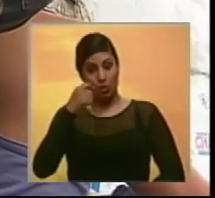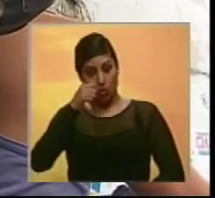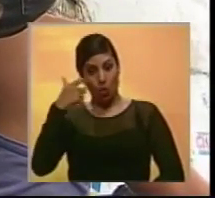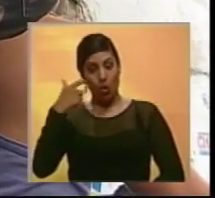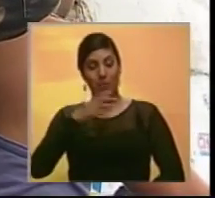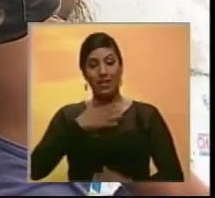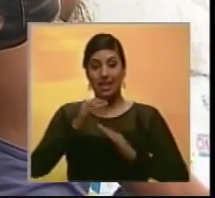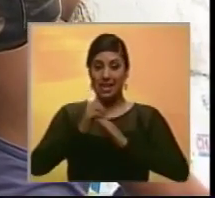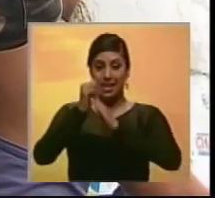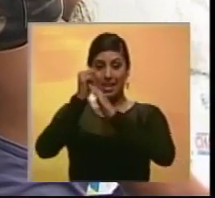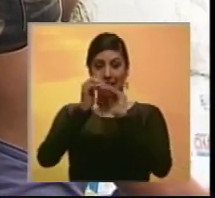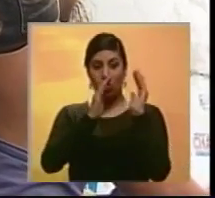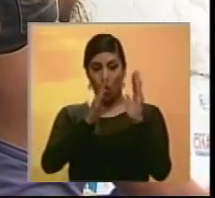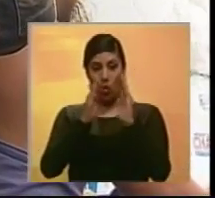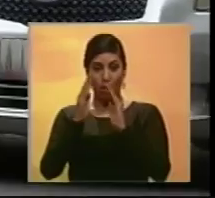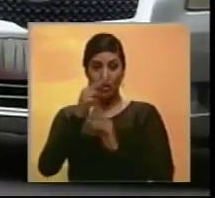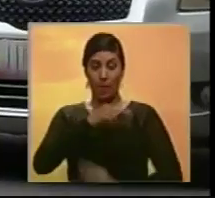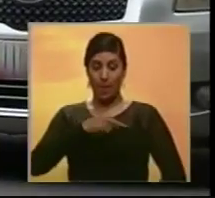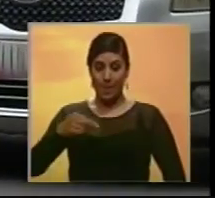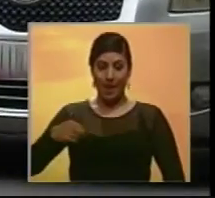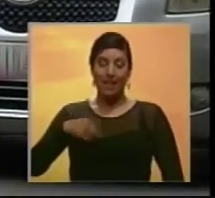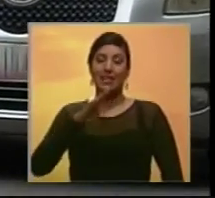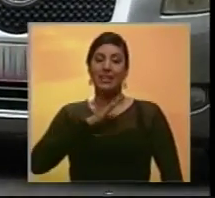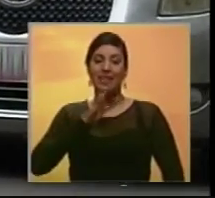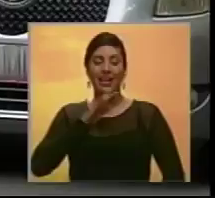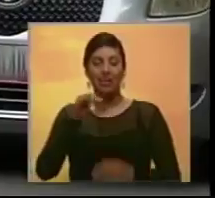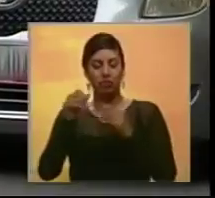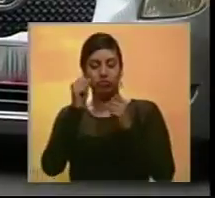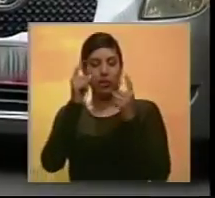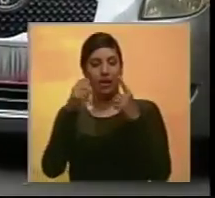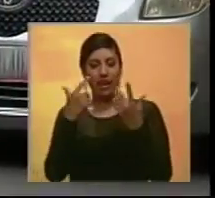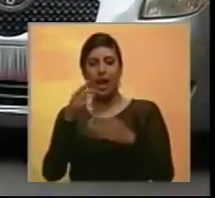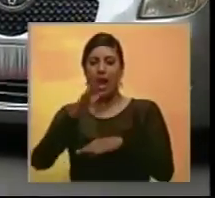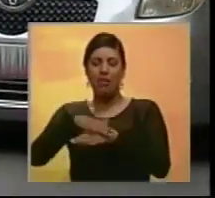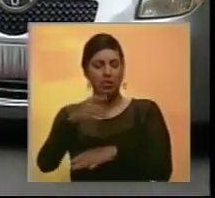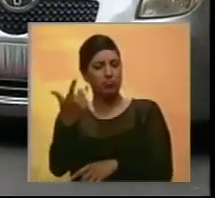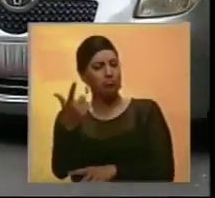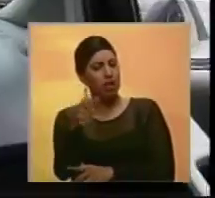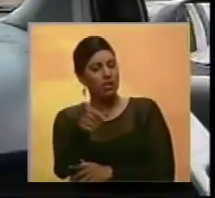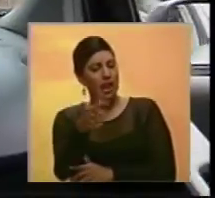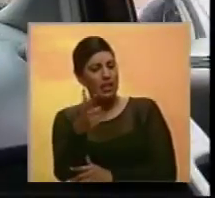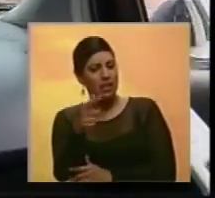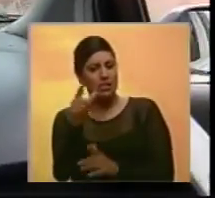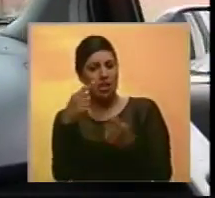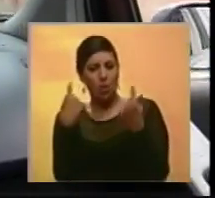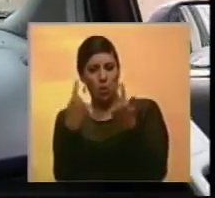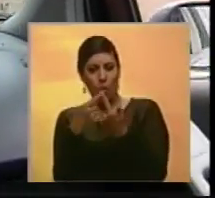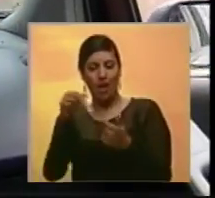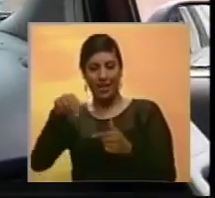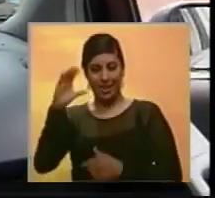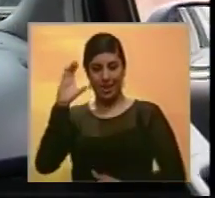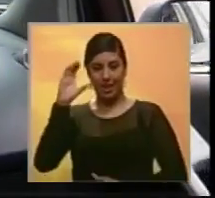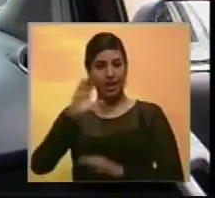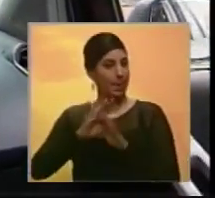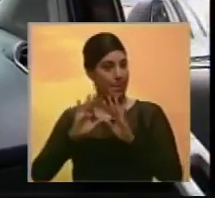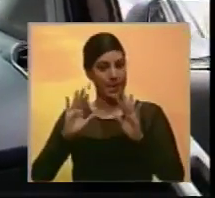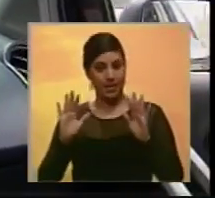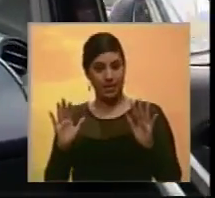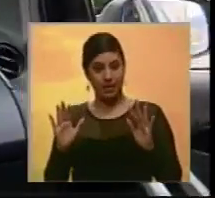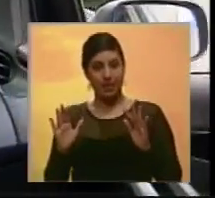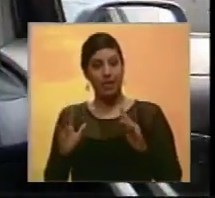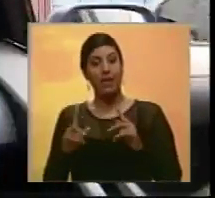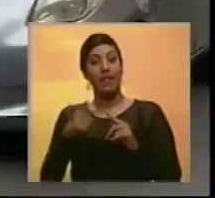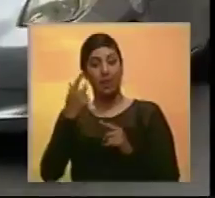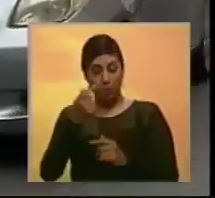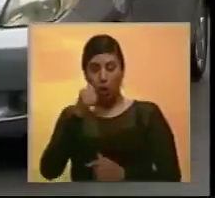hombres que lideraban esta organización delictiva tenían como modus operandi solicitar carreras a taxistas del área metropolitana de Caracas, y